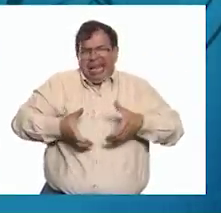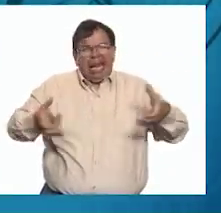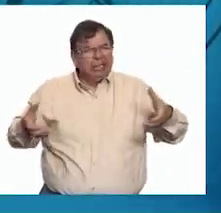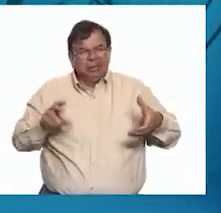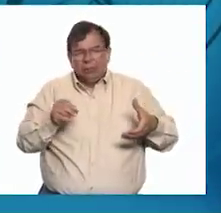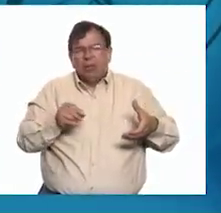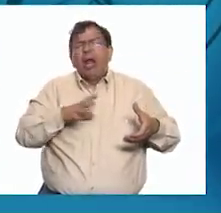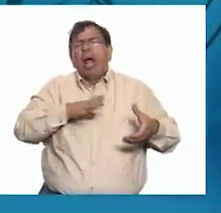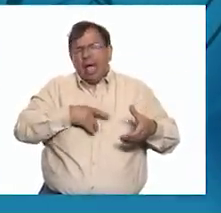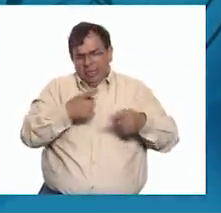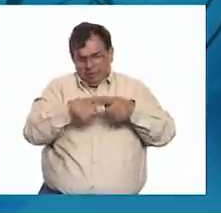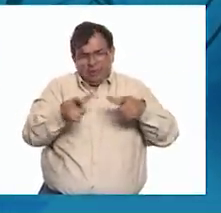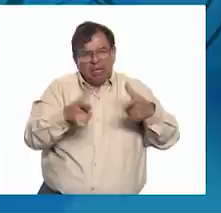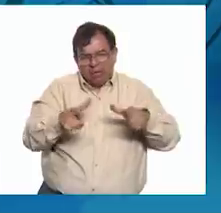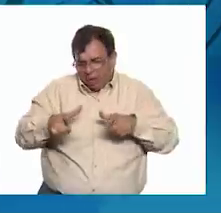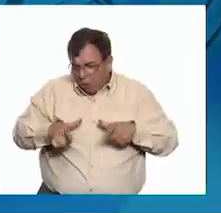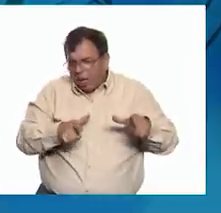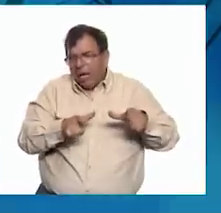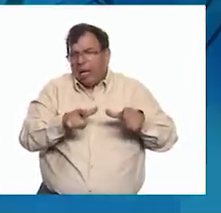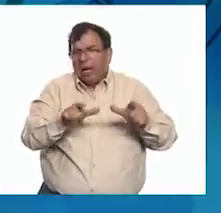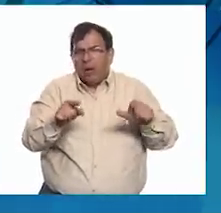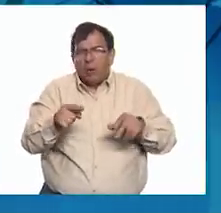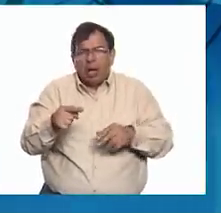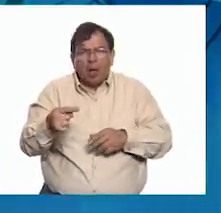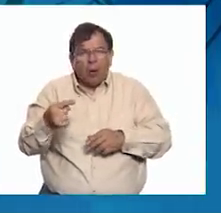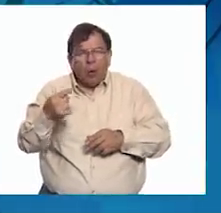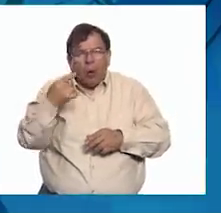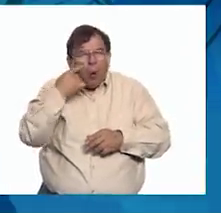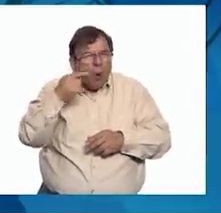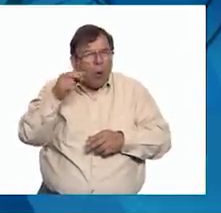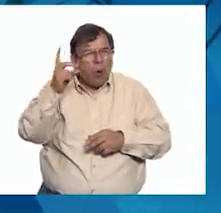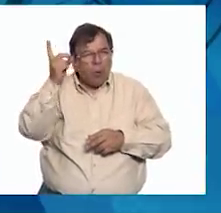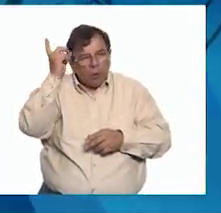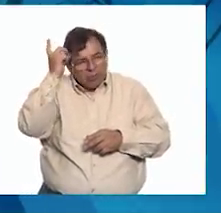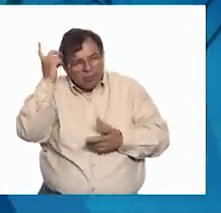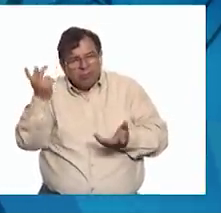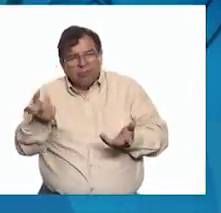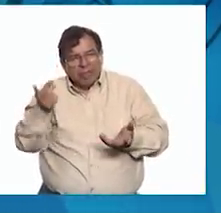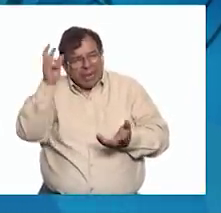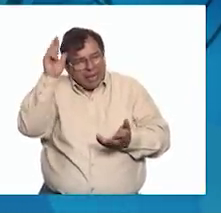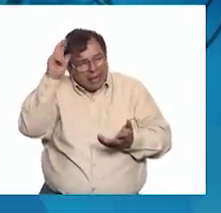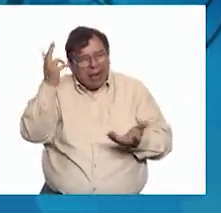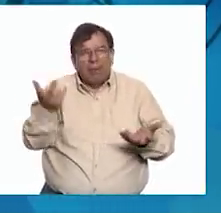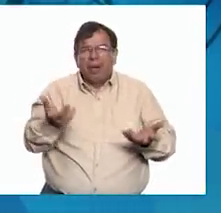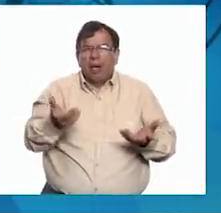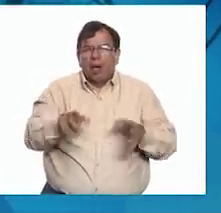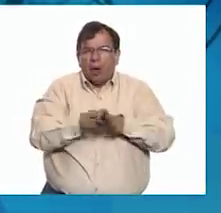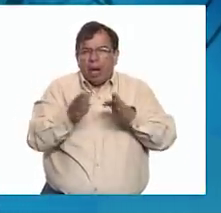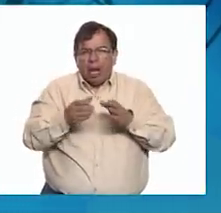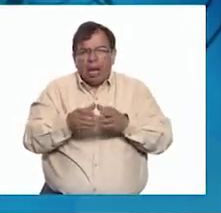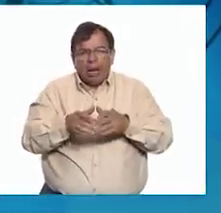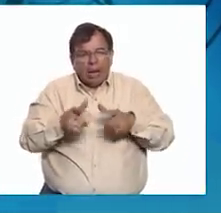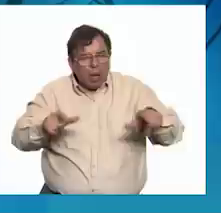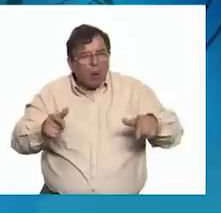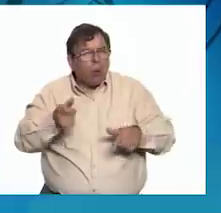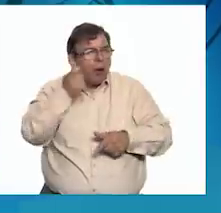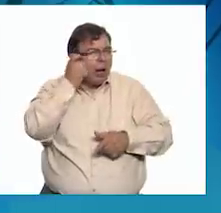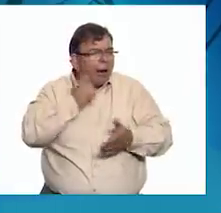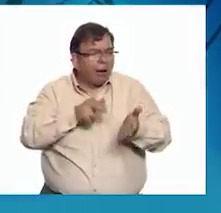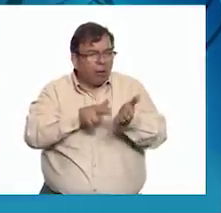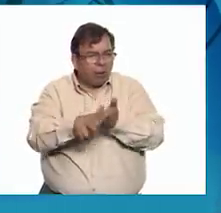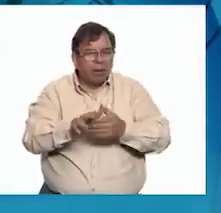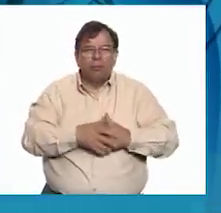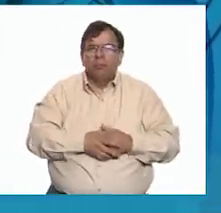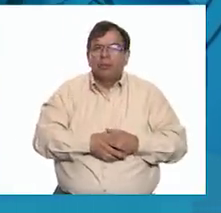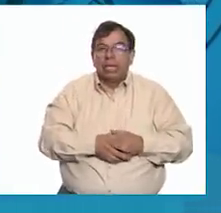hay diferentes lagunas como la Laguna de Ojo de Liebre y la Laguna Guerrero Negro, entre otras. En